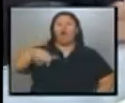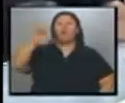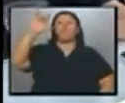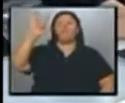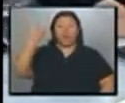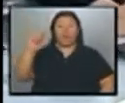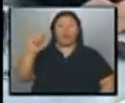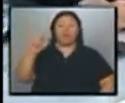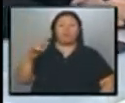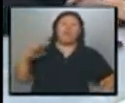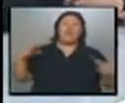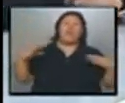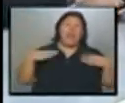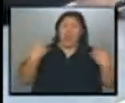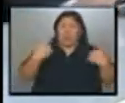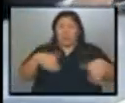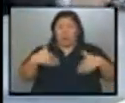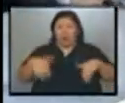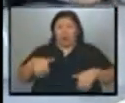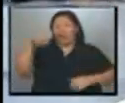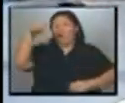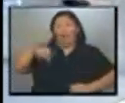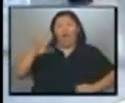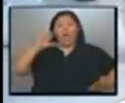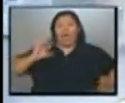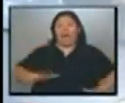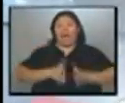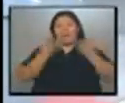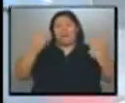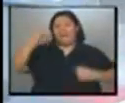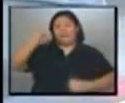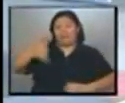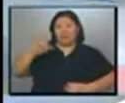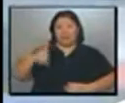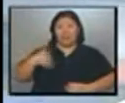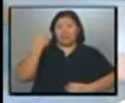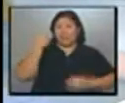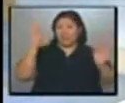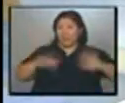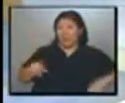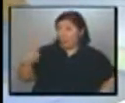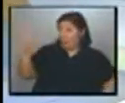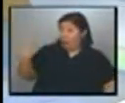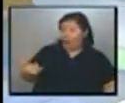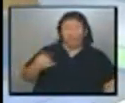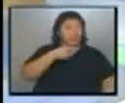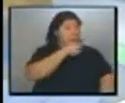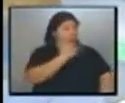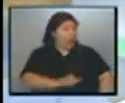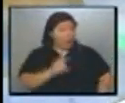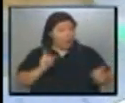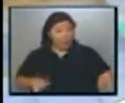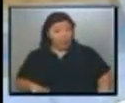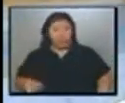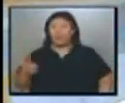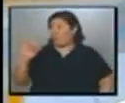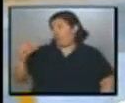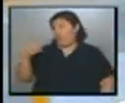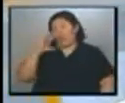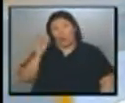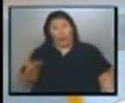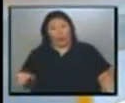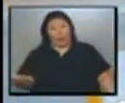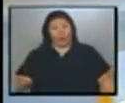Entonces hay que cumplir el ritual de pasar vamos la a pasar revista. Las revistas. Ya está preparado, Claudio. ¿Vos las tenés también Obvio. Ahí? ¿Ya estás preparada también? Sí.